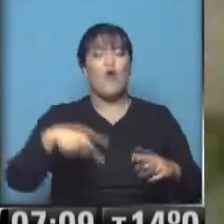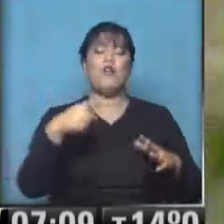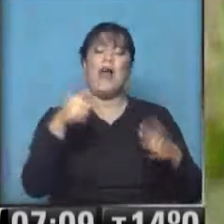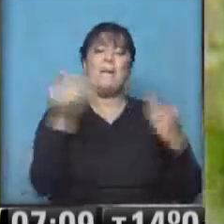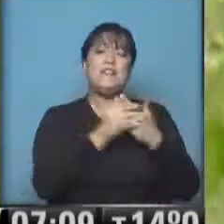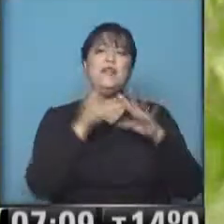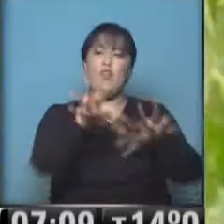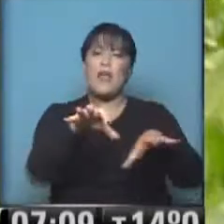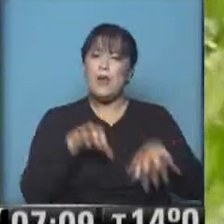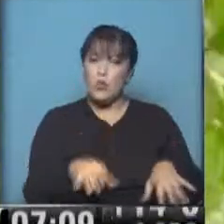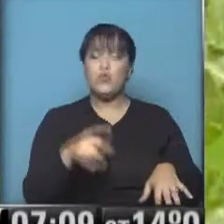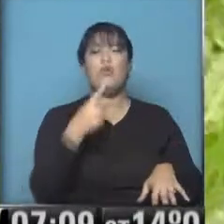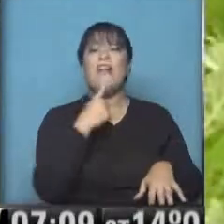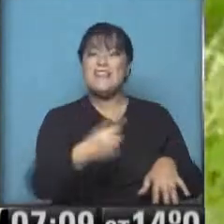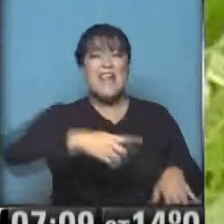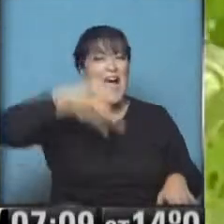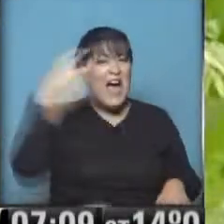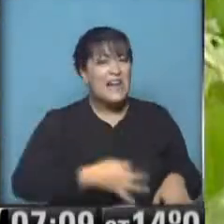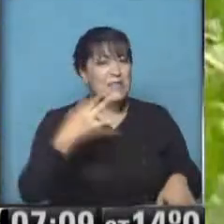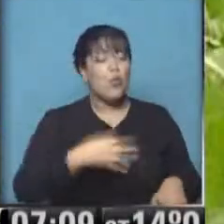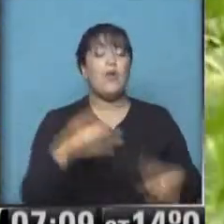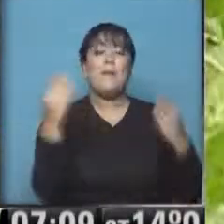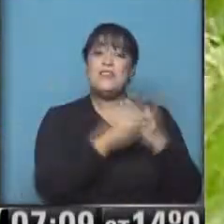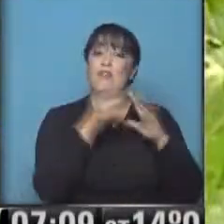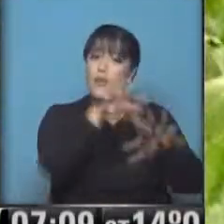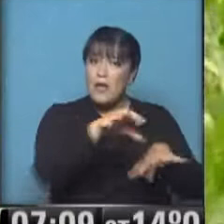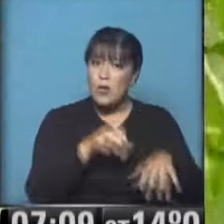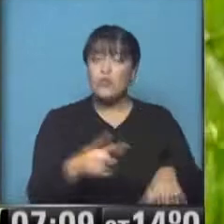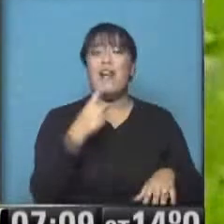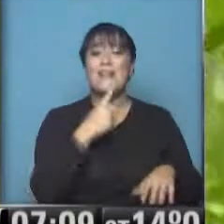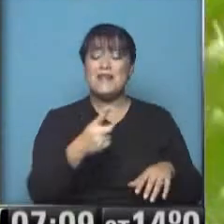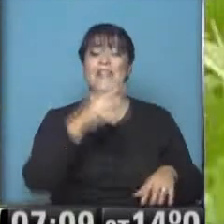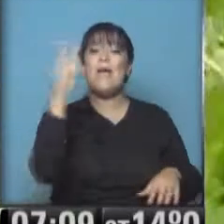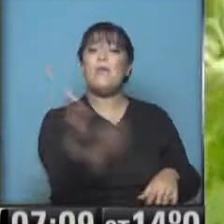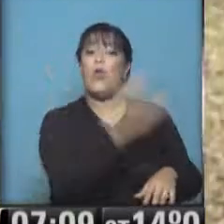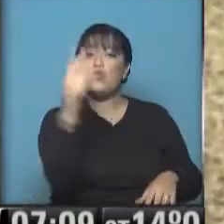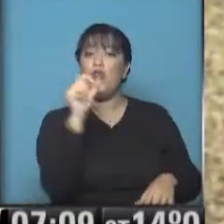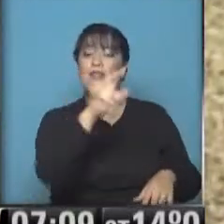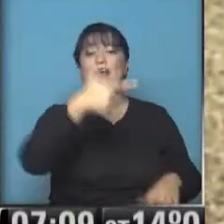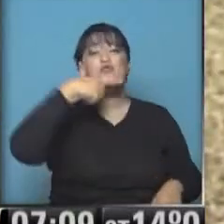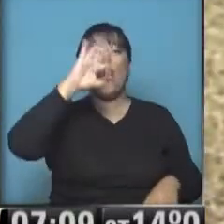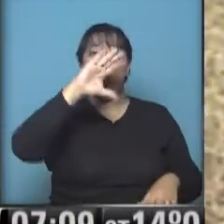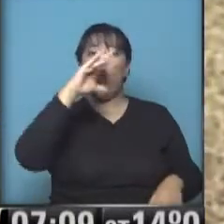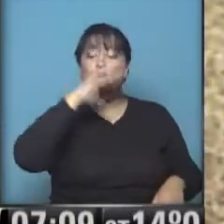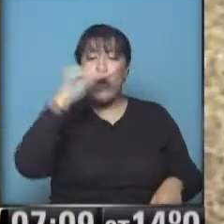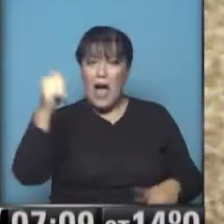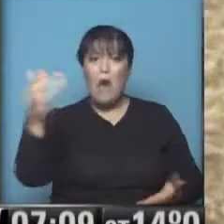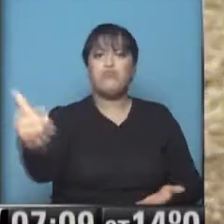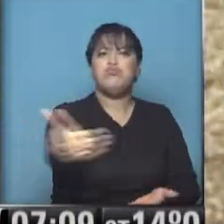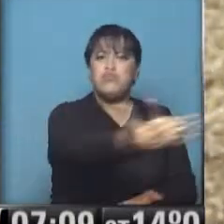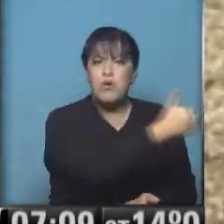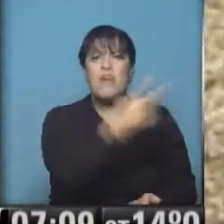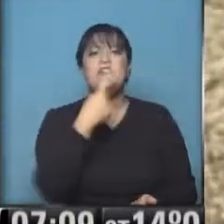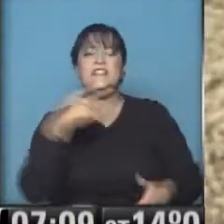Nación, que asegura que los productores de soja están reteniendo la mitad de sus cosechas, esto es